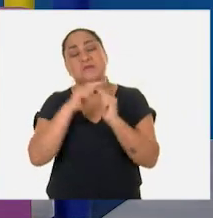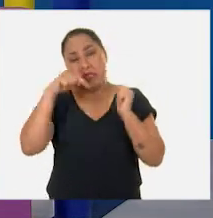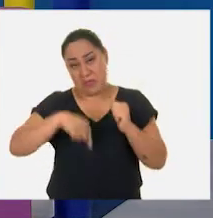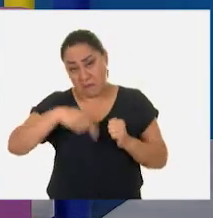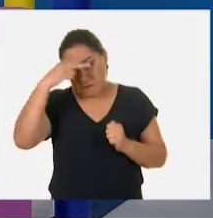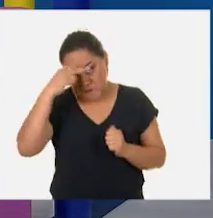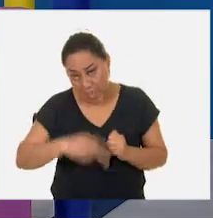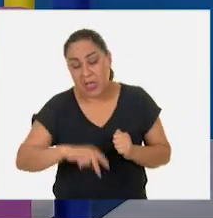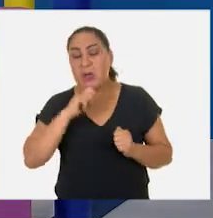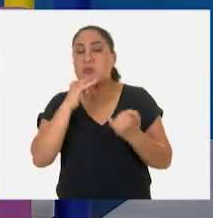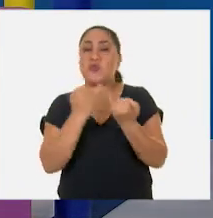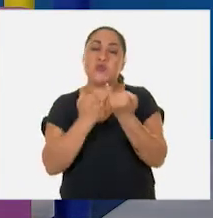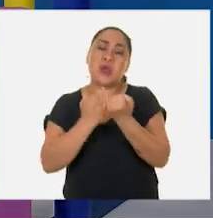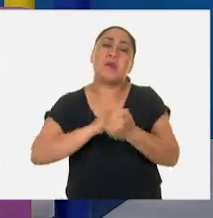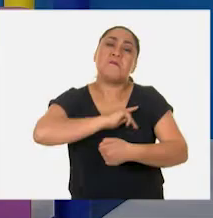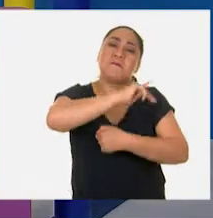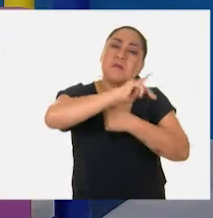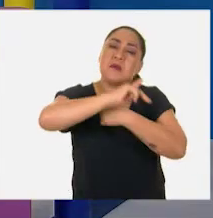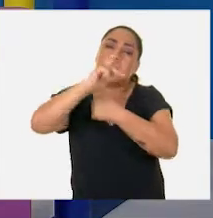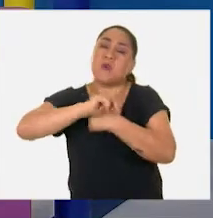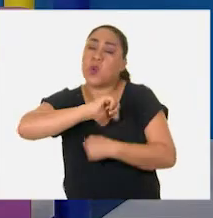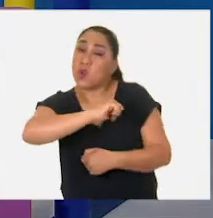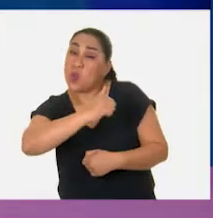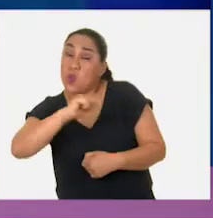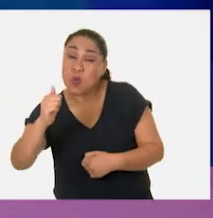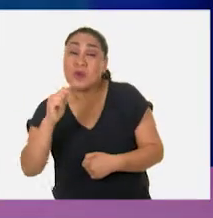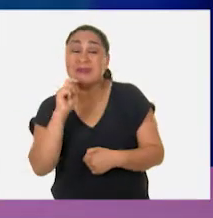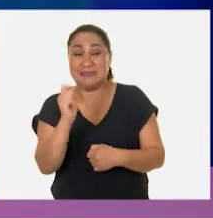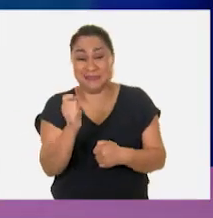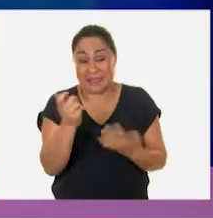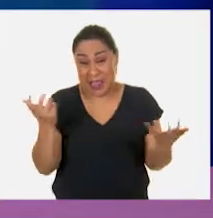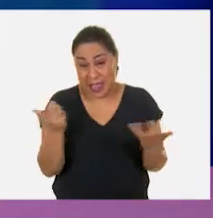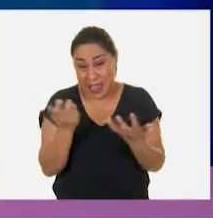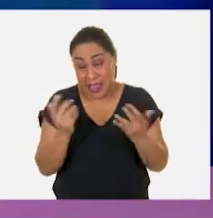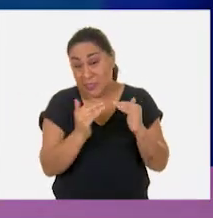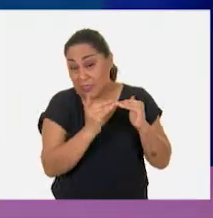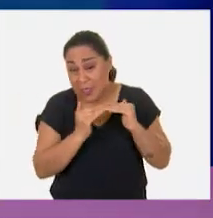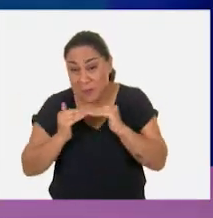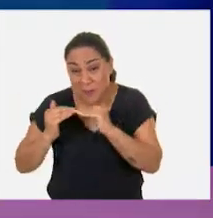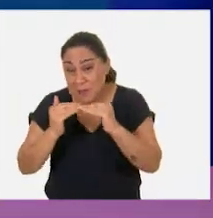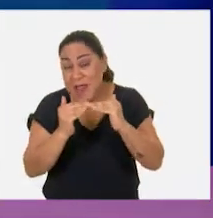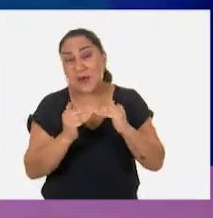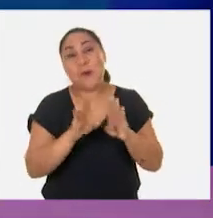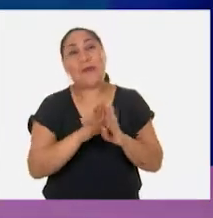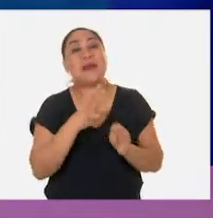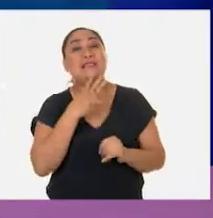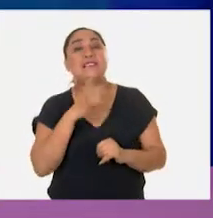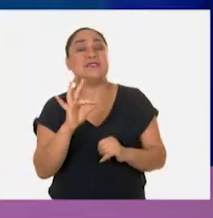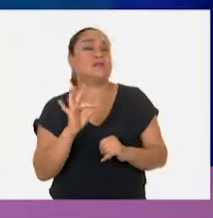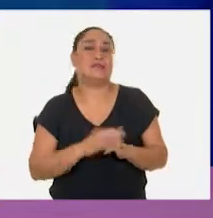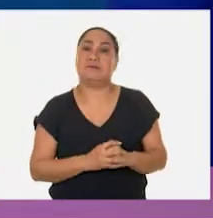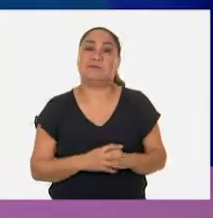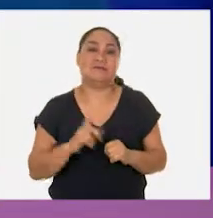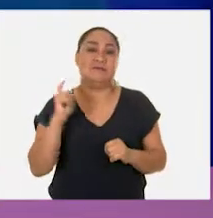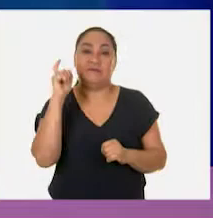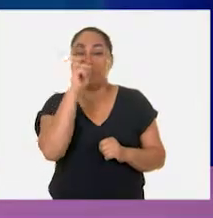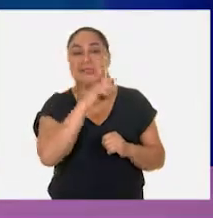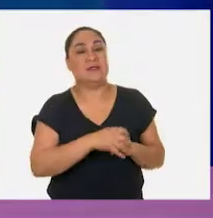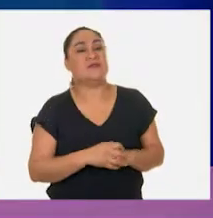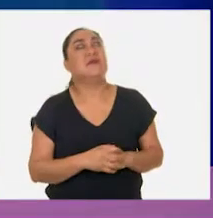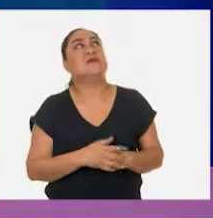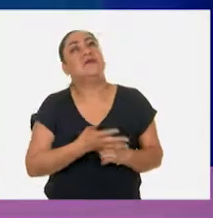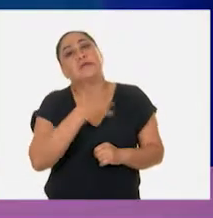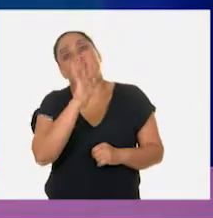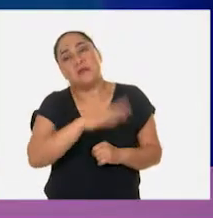otros países, la construcción de la democracia no es nada fácil. ¡Ay! Imagínense,